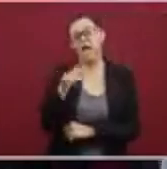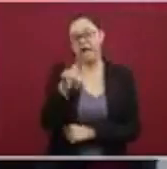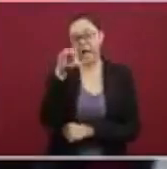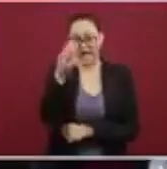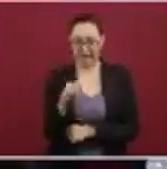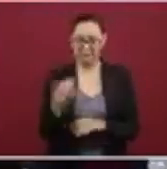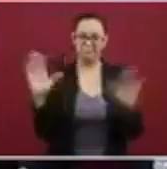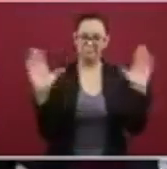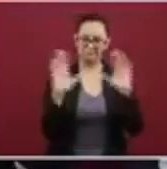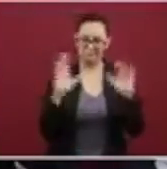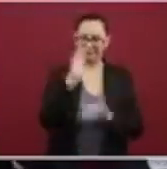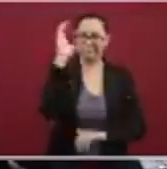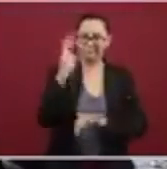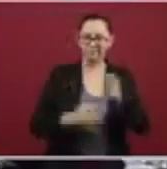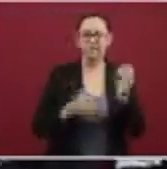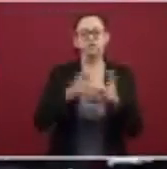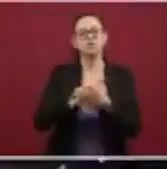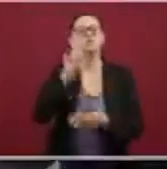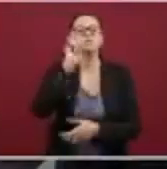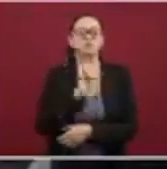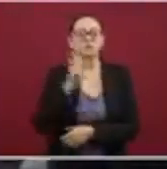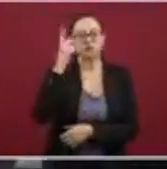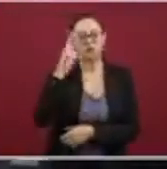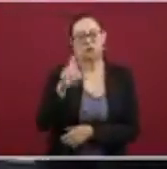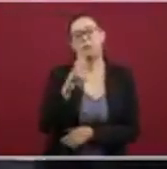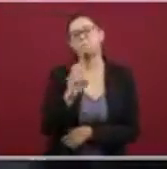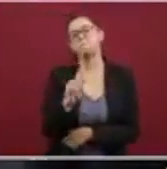Manuel López Obrador, y su esposa, la doctora